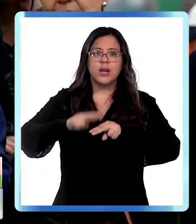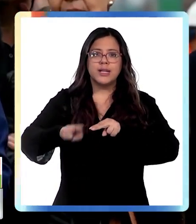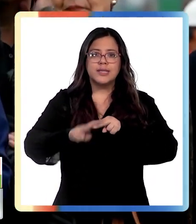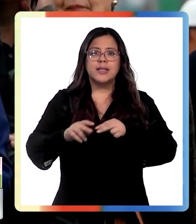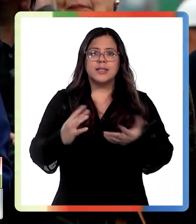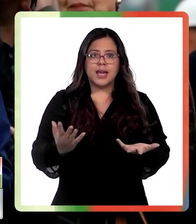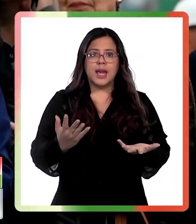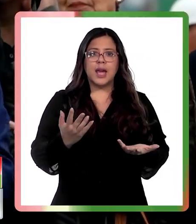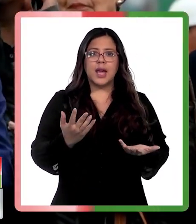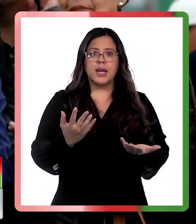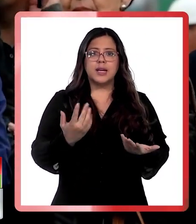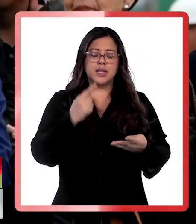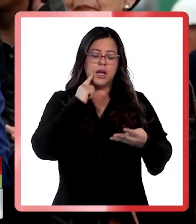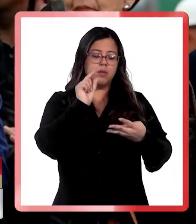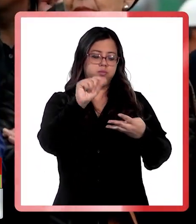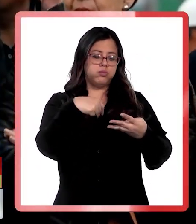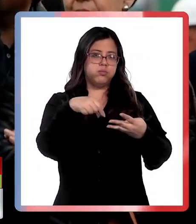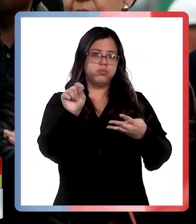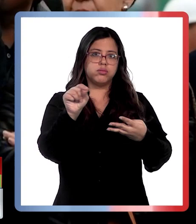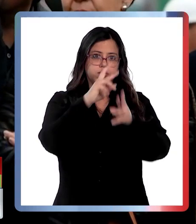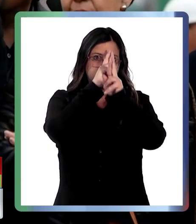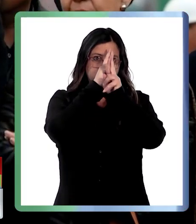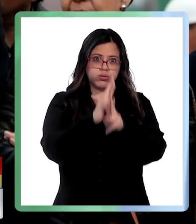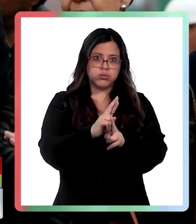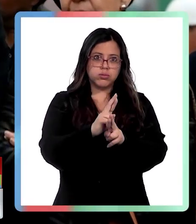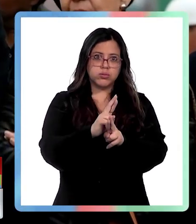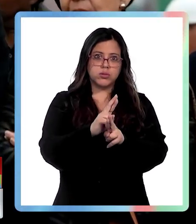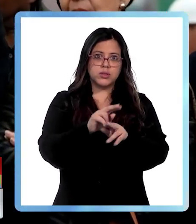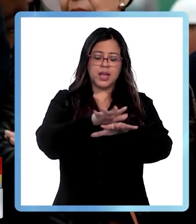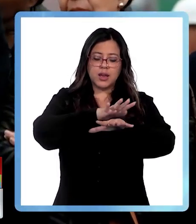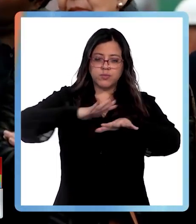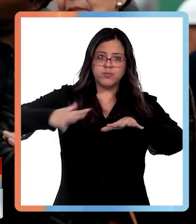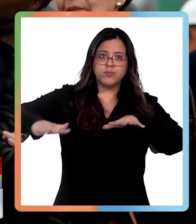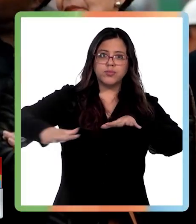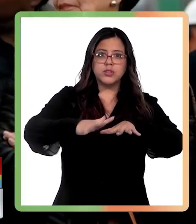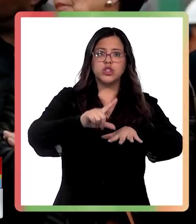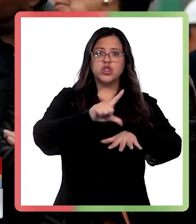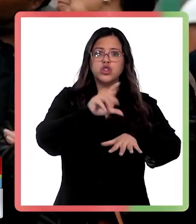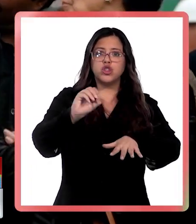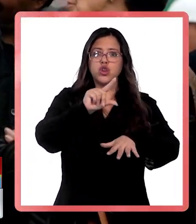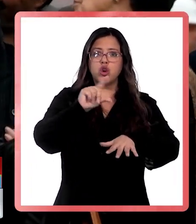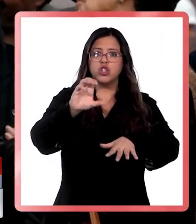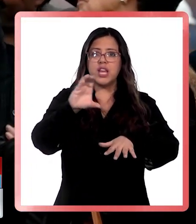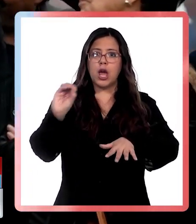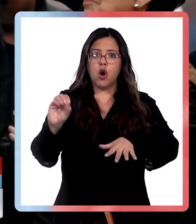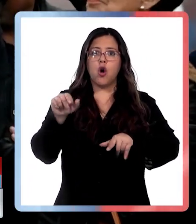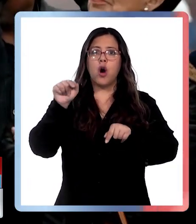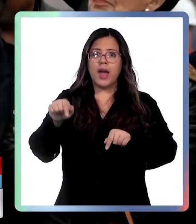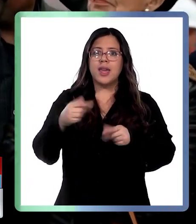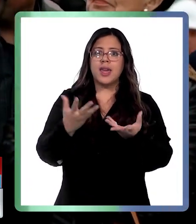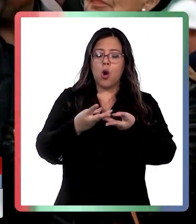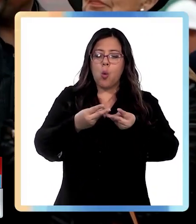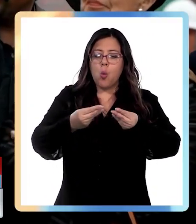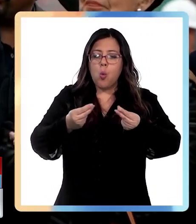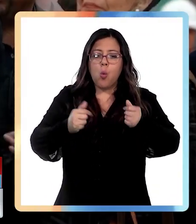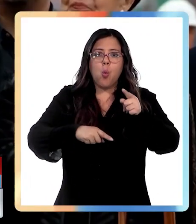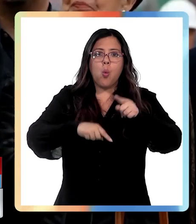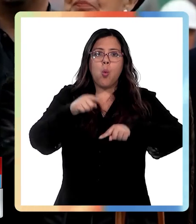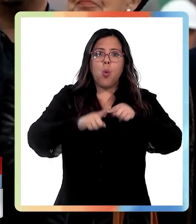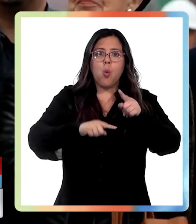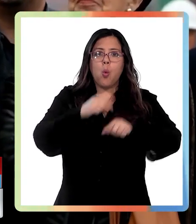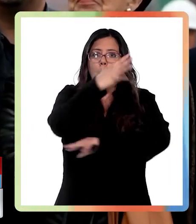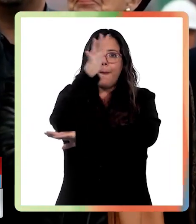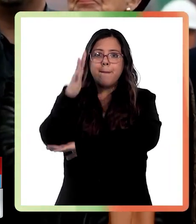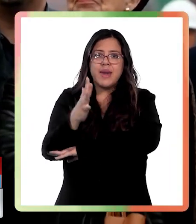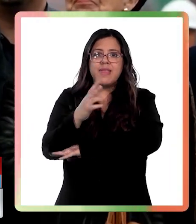trabajo realizado para reconocer el valor ambiental de las lagunas Ojos de Mar de Llolleo y declararlas como humedales urbanos.